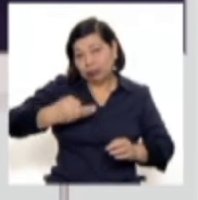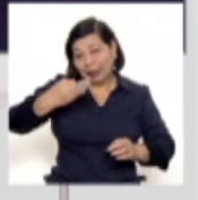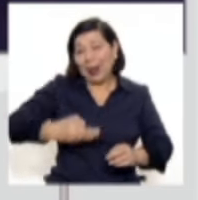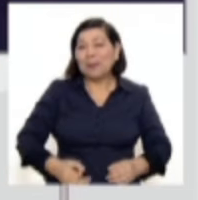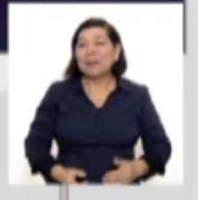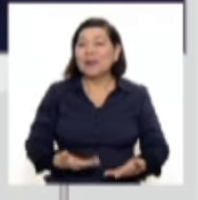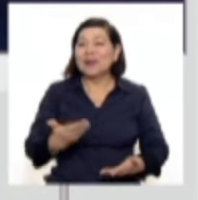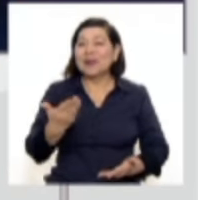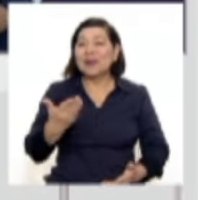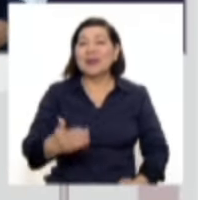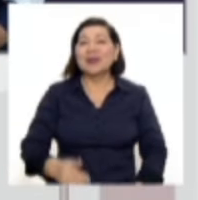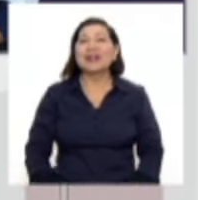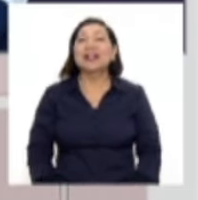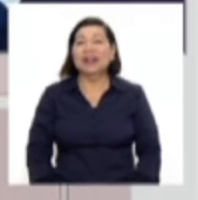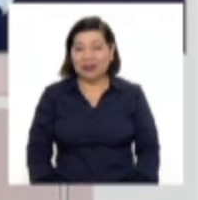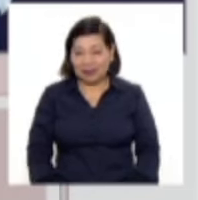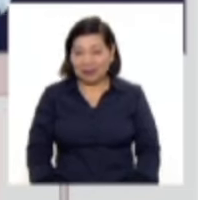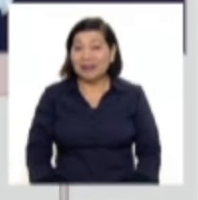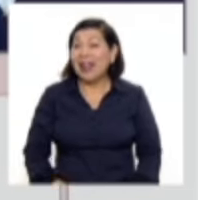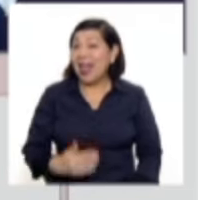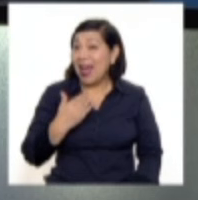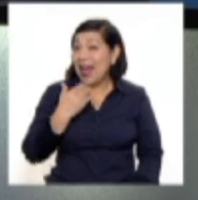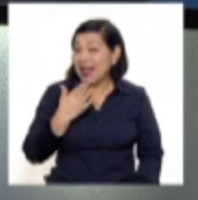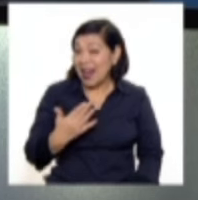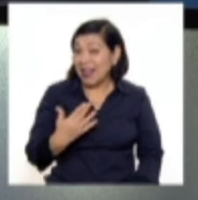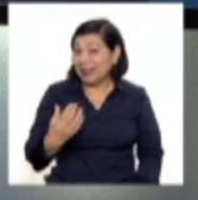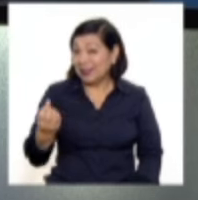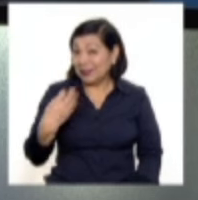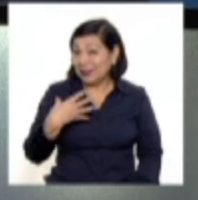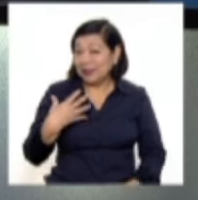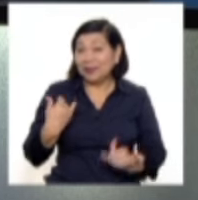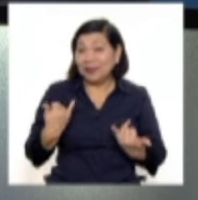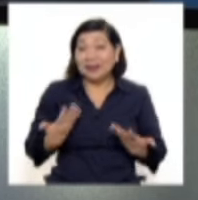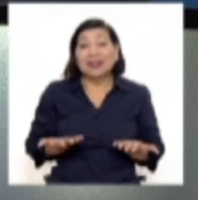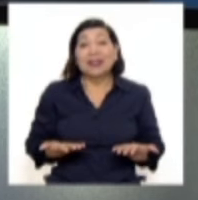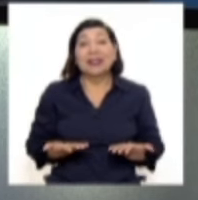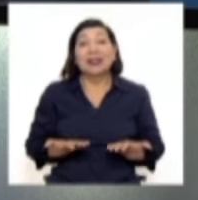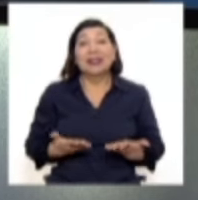población adelante estudios muy bien br milda Muchísimas gracias por esta información desde el senami